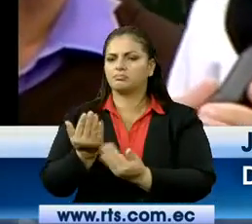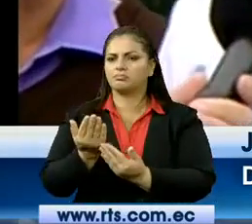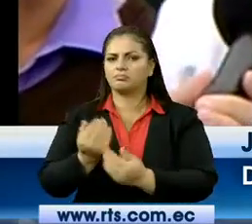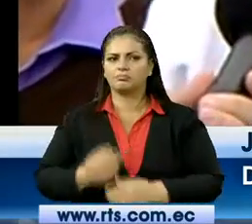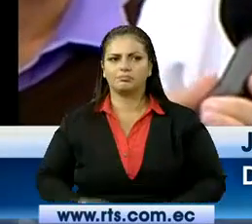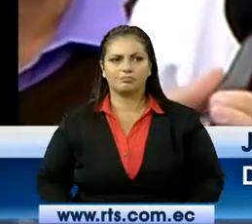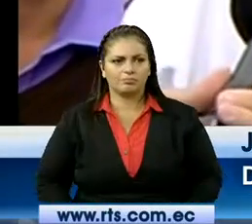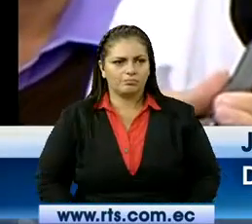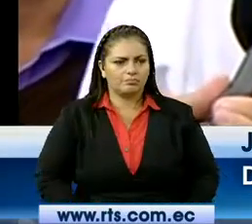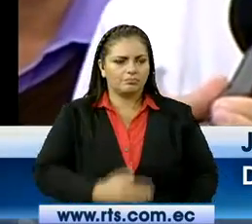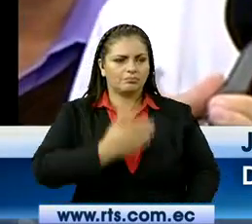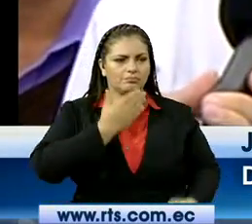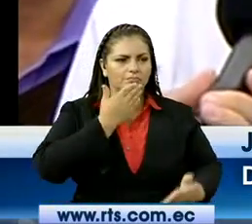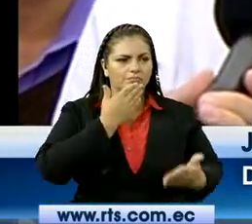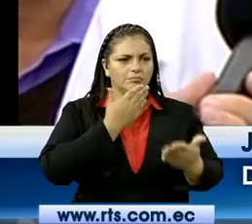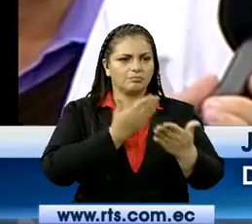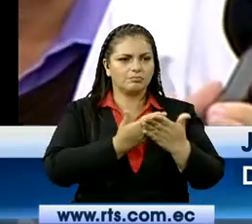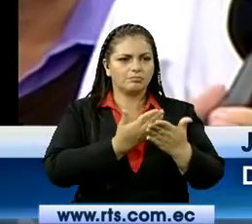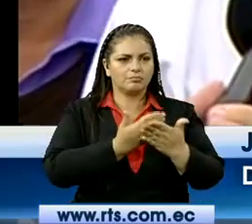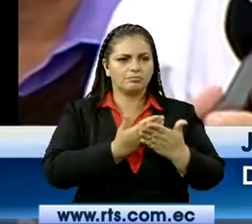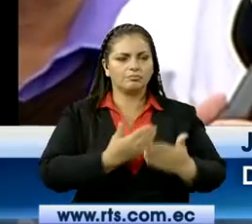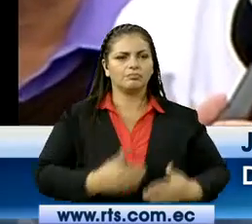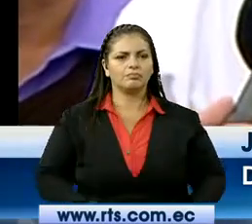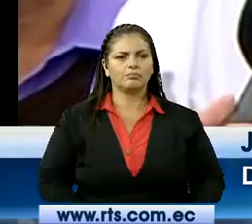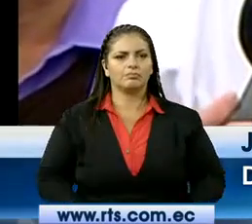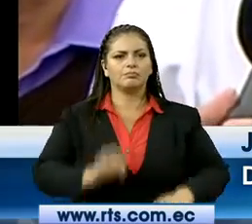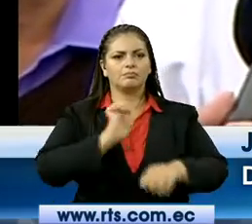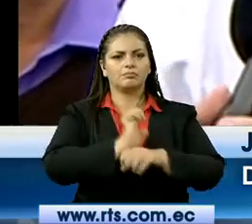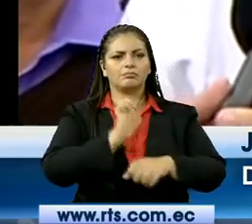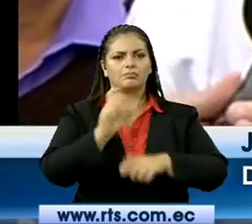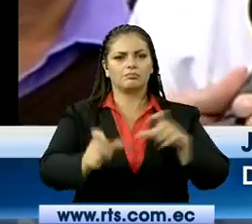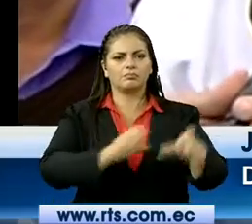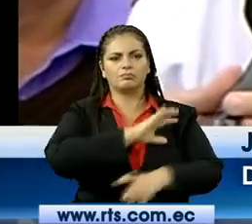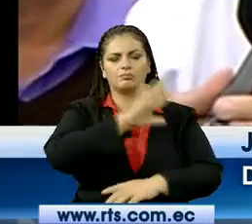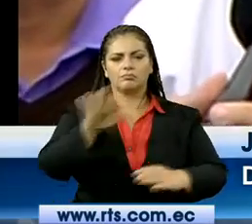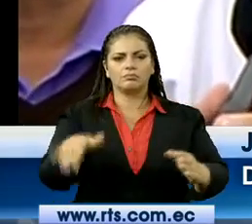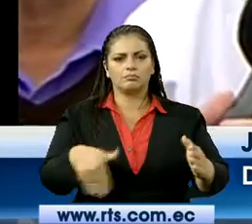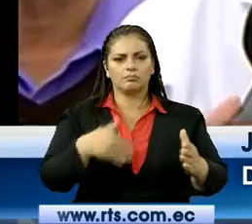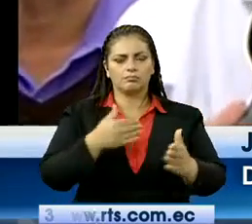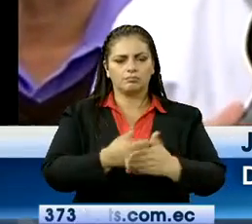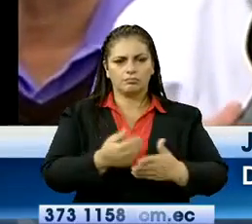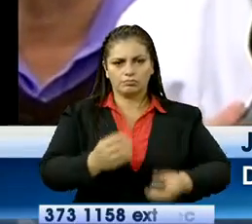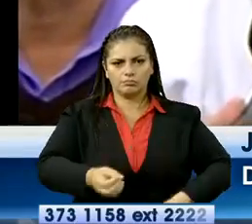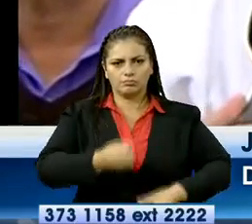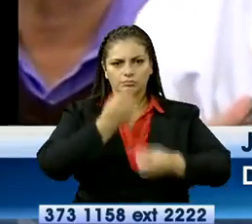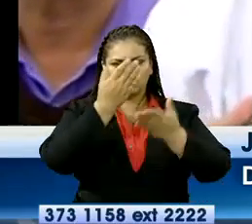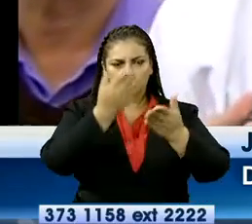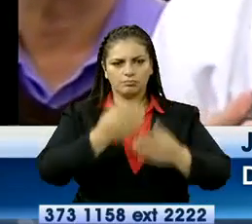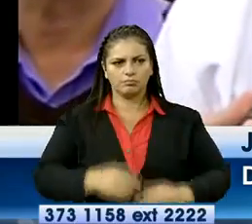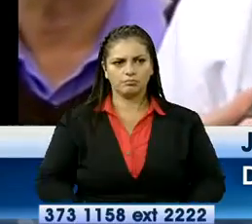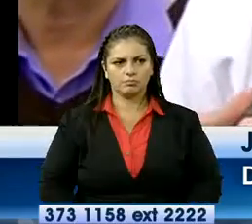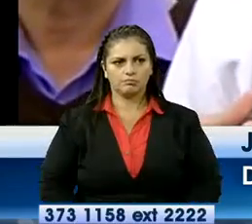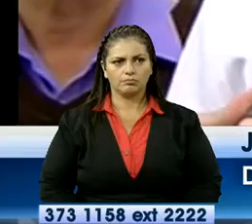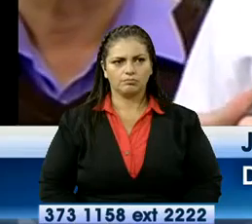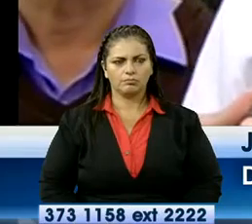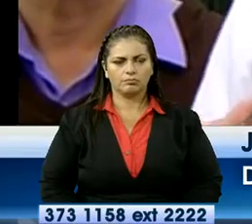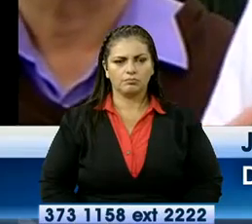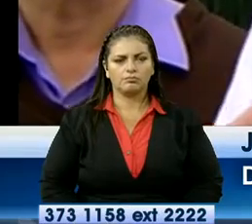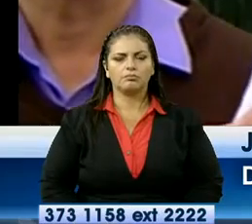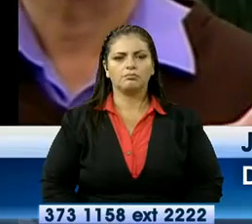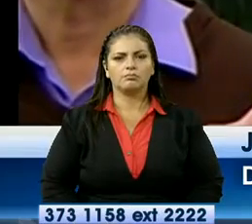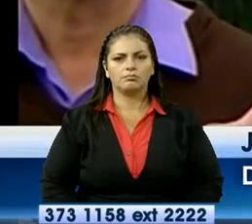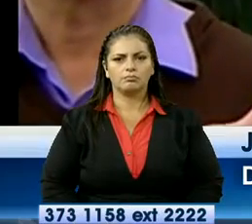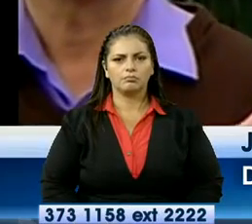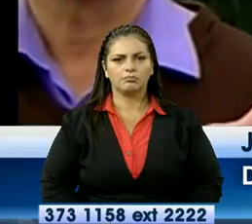Muchísimas gracias para todo el Ecuador y todo el mundo que nos escucha. Esta es la 26ª campaña de